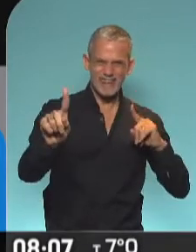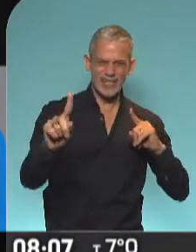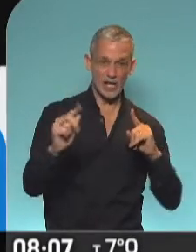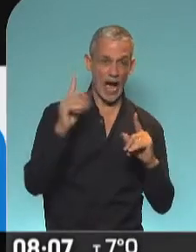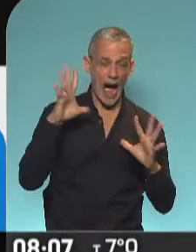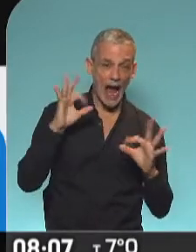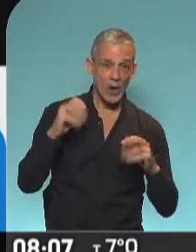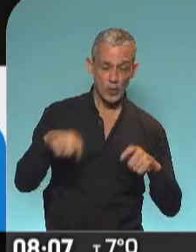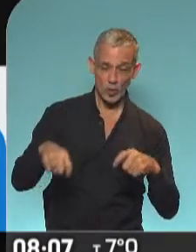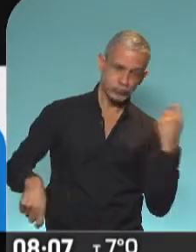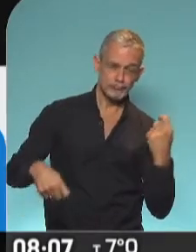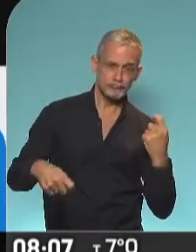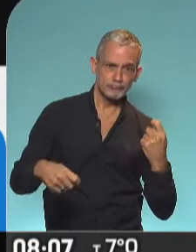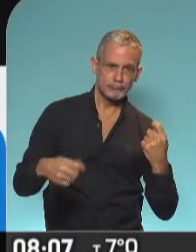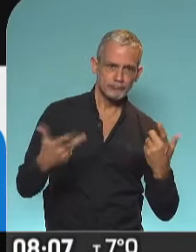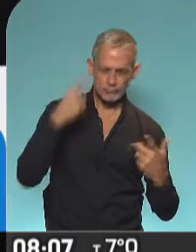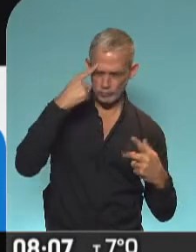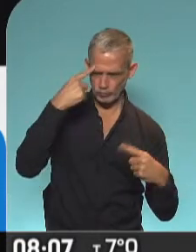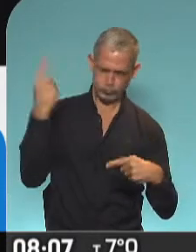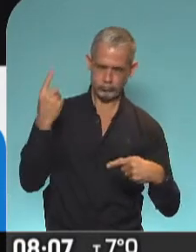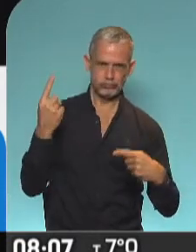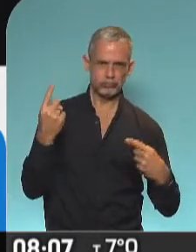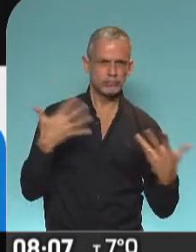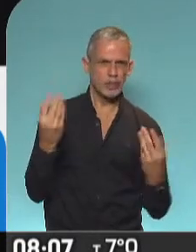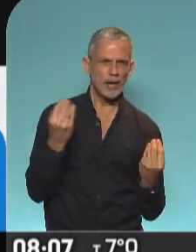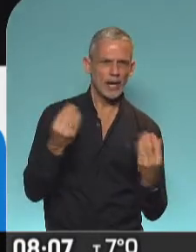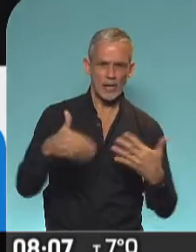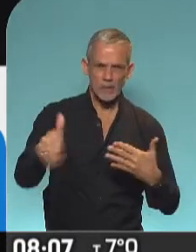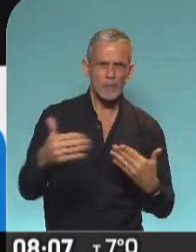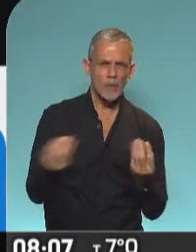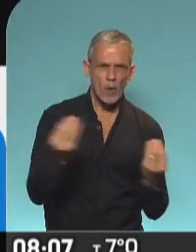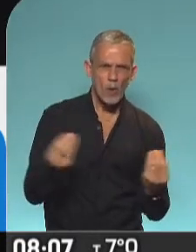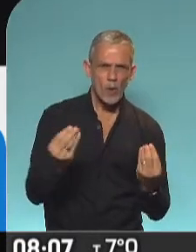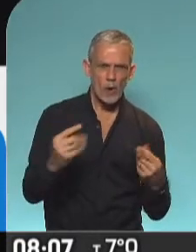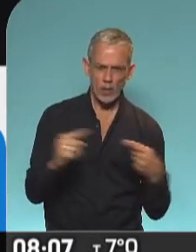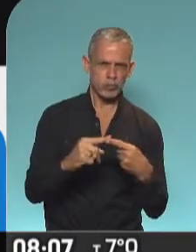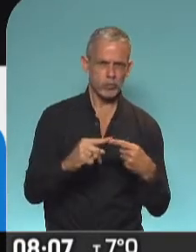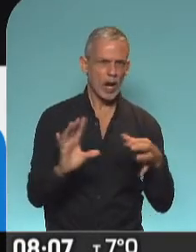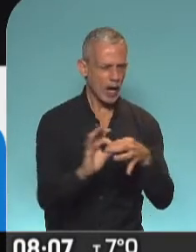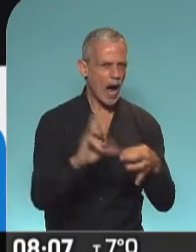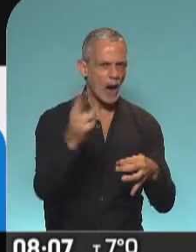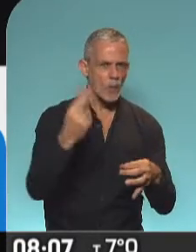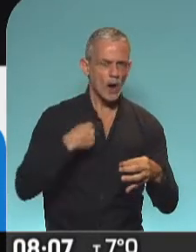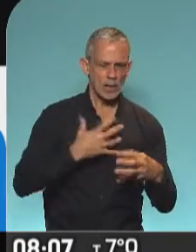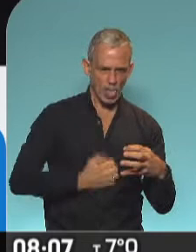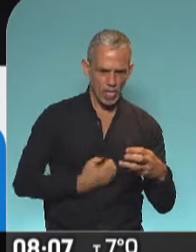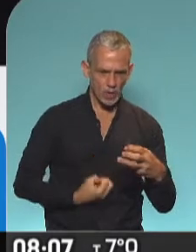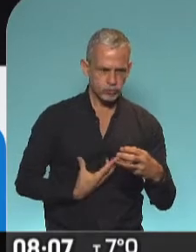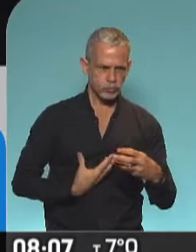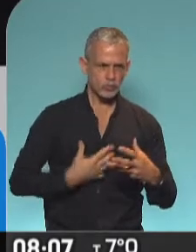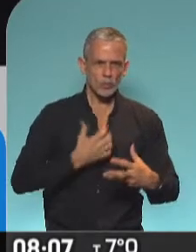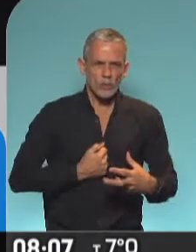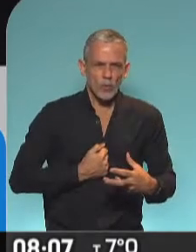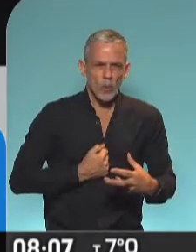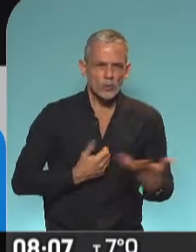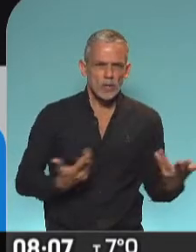evento desconocido, incierto, que no sabemos qué puede producir, que se vincula con la muerte, que nos genera angustia y